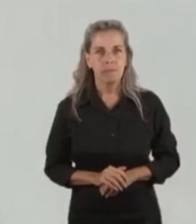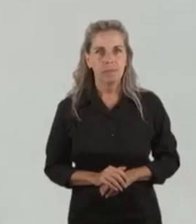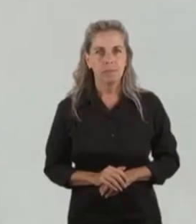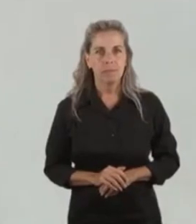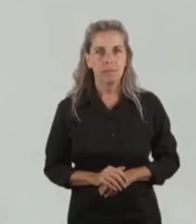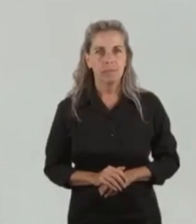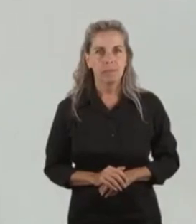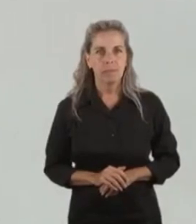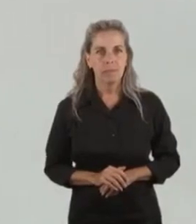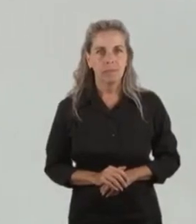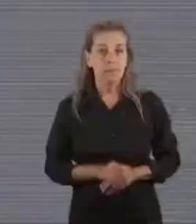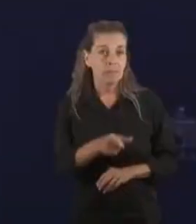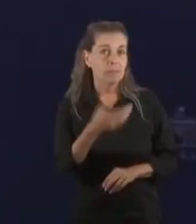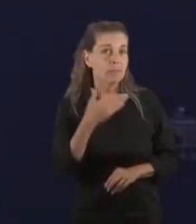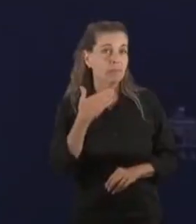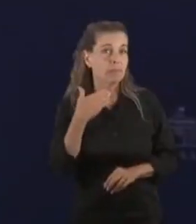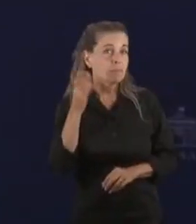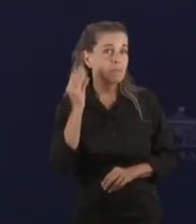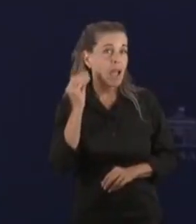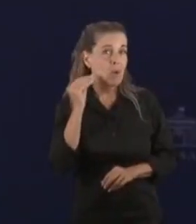administrativos no tenés